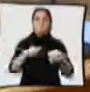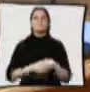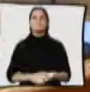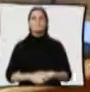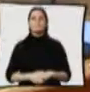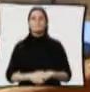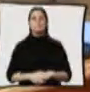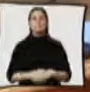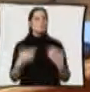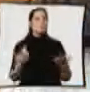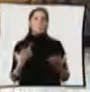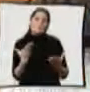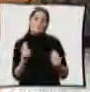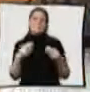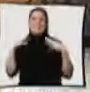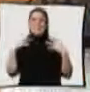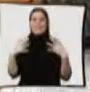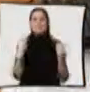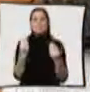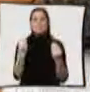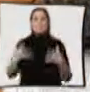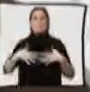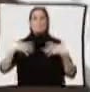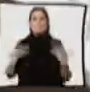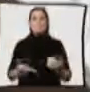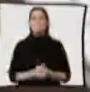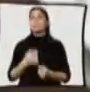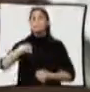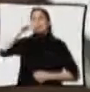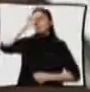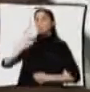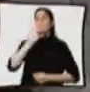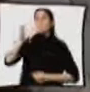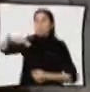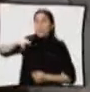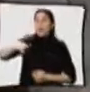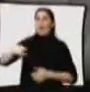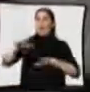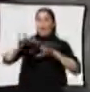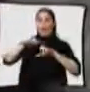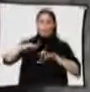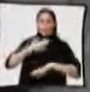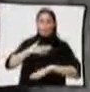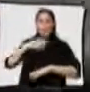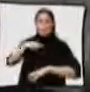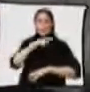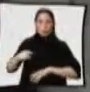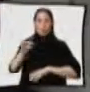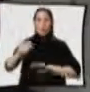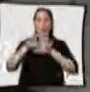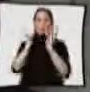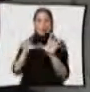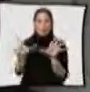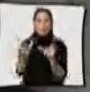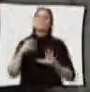Radio Guareña con mucha alegría y mucho entusiasmo. Yo no sé si aprenderán algo de mí o del mundo de la radio, pero yo sí